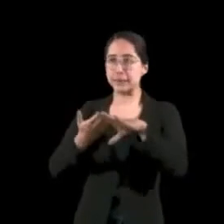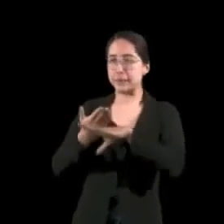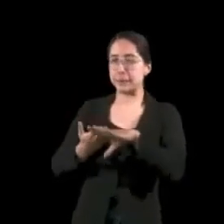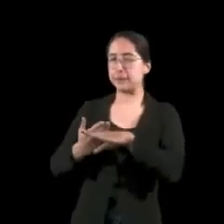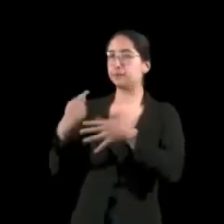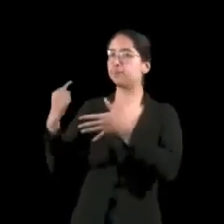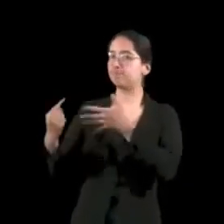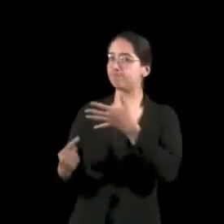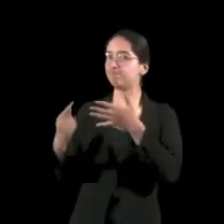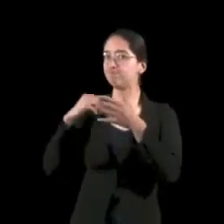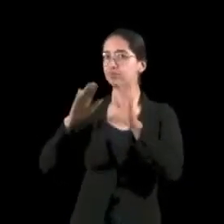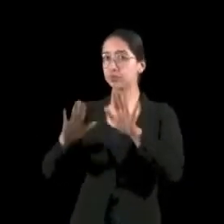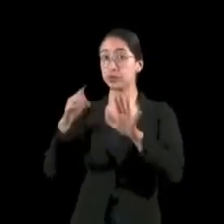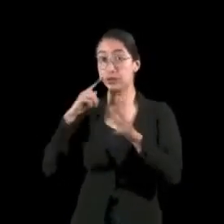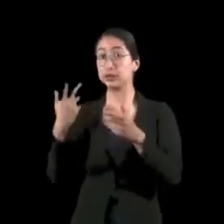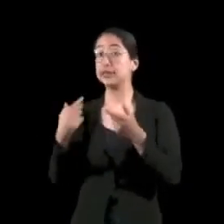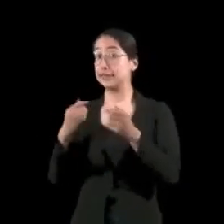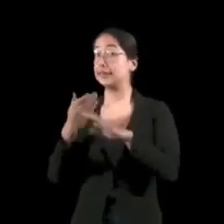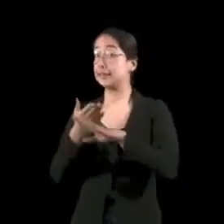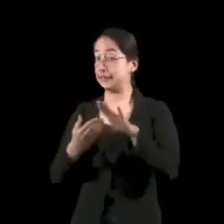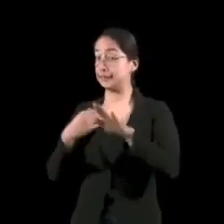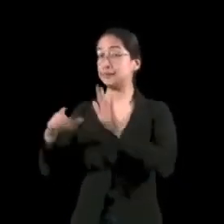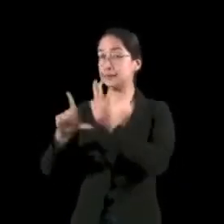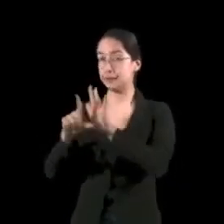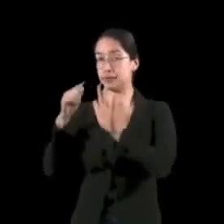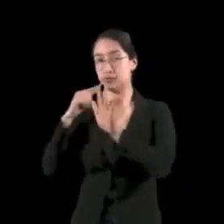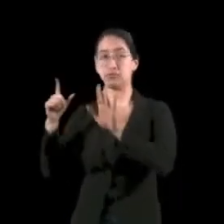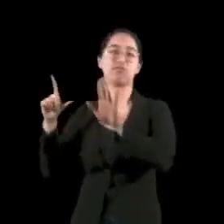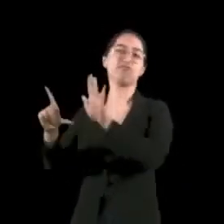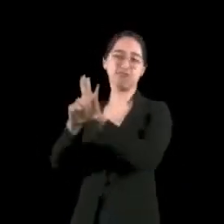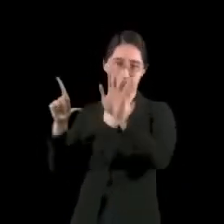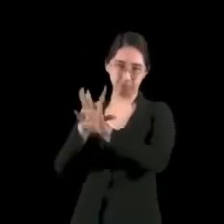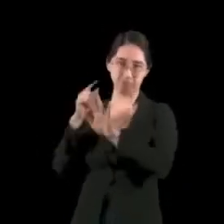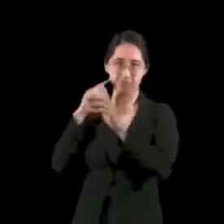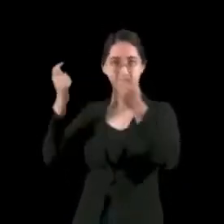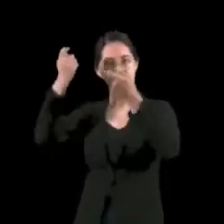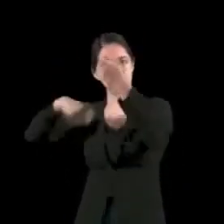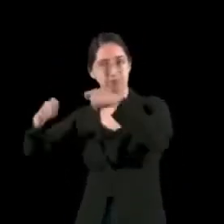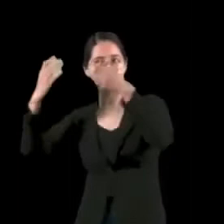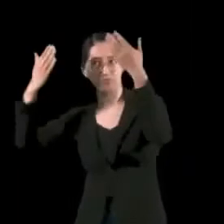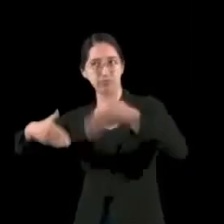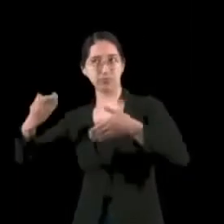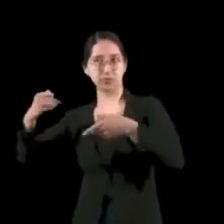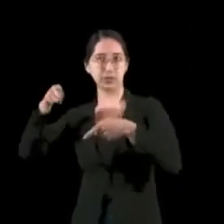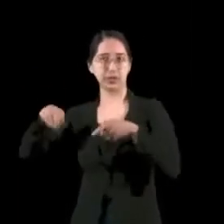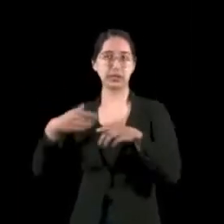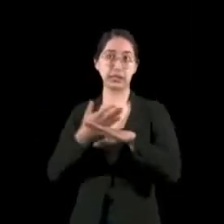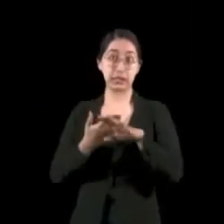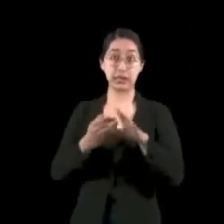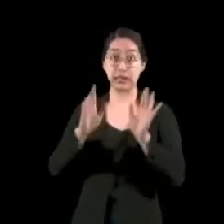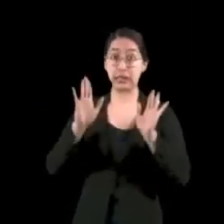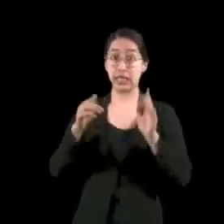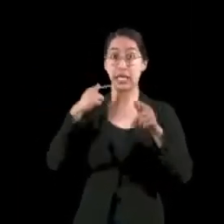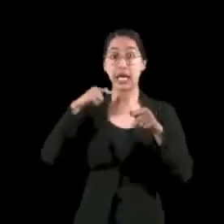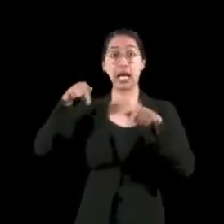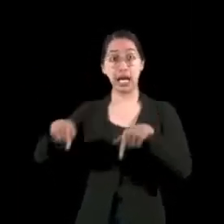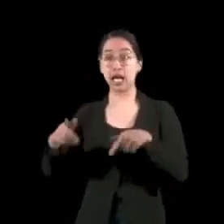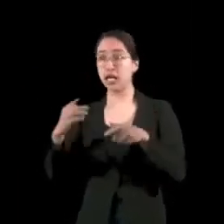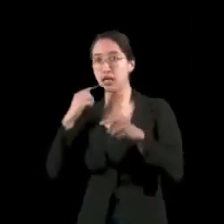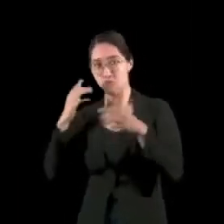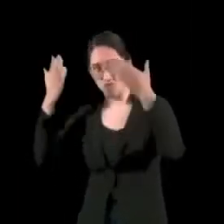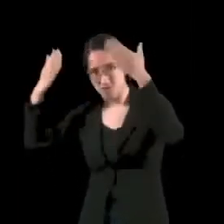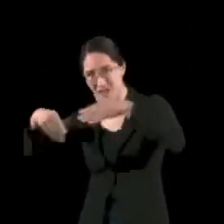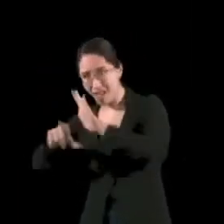frontera. Es un mercado que se mantiene. Además es estimulado, y en ese mercado pues se conseguían